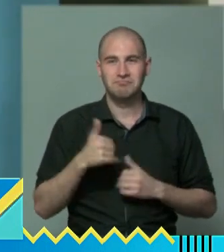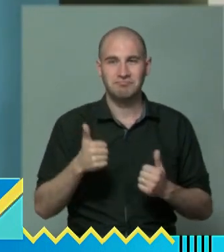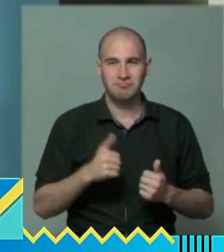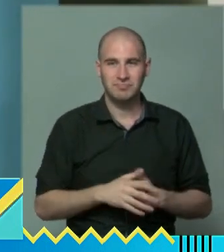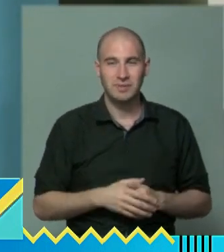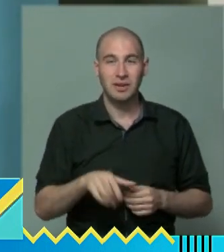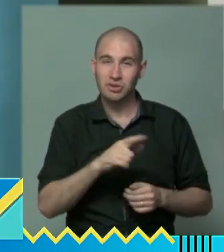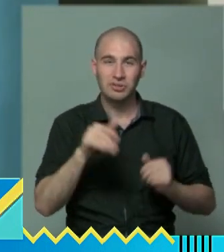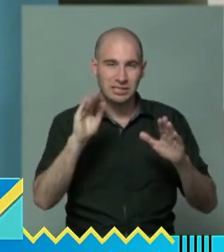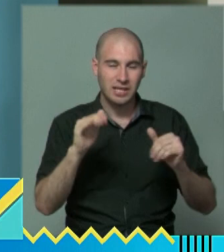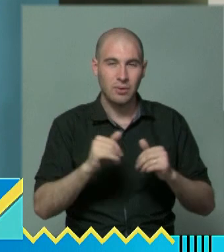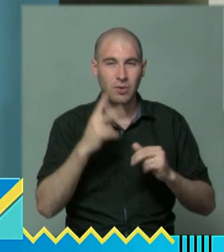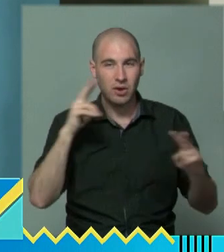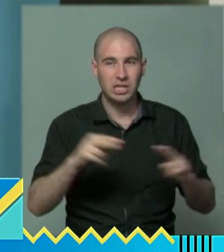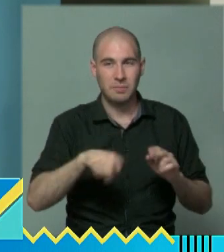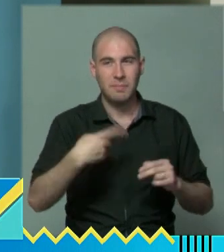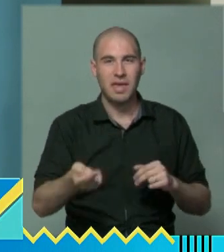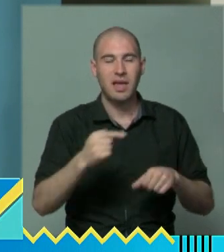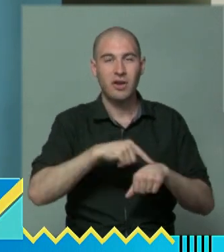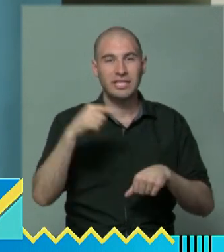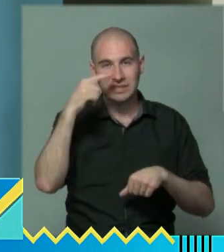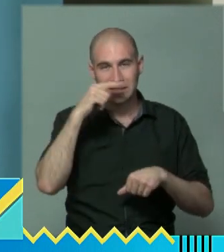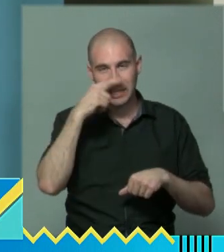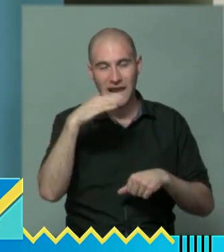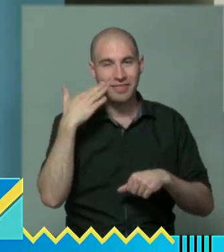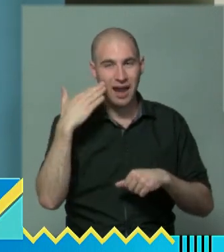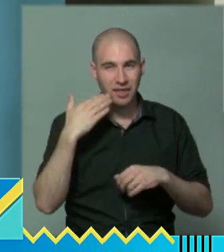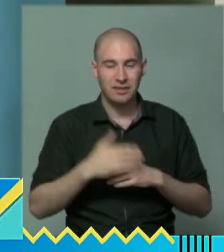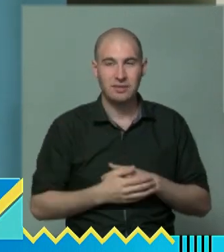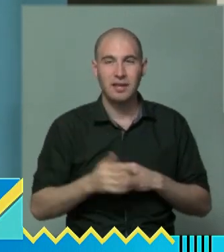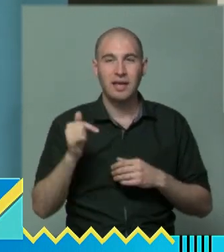perfecto. Nosotros nos despedimos, nos reencontramos mañana a partir de las 19 horas